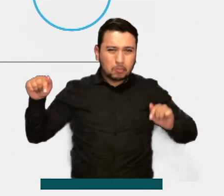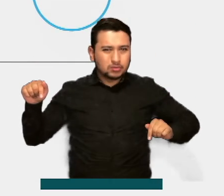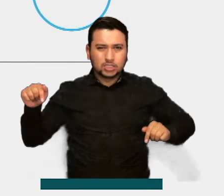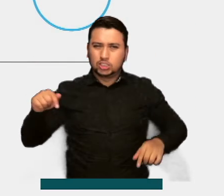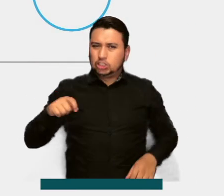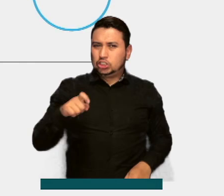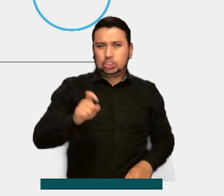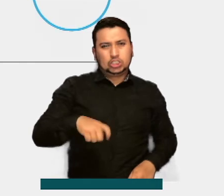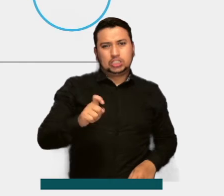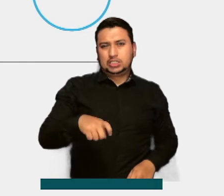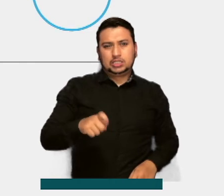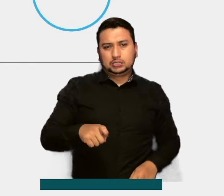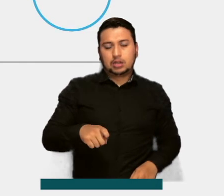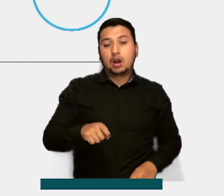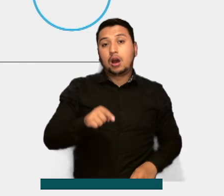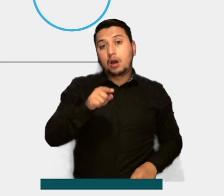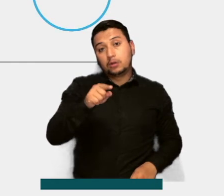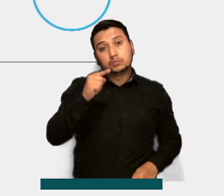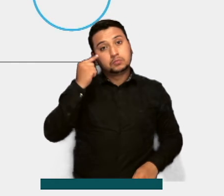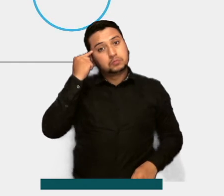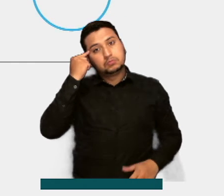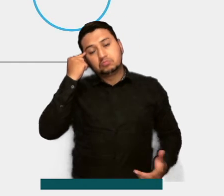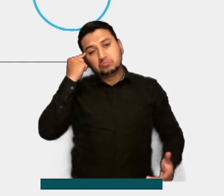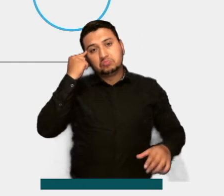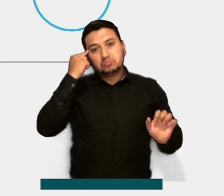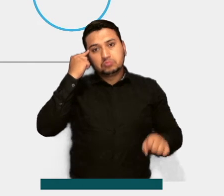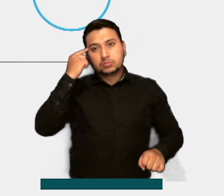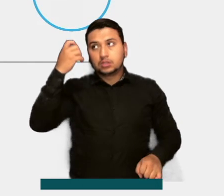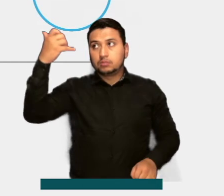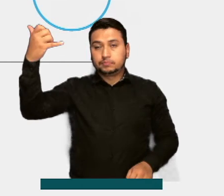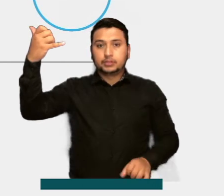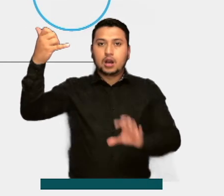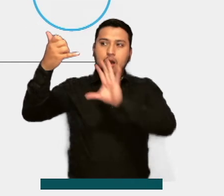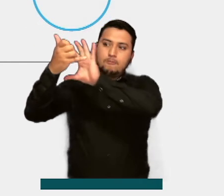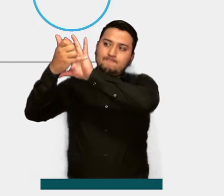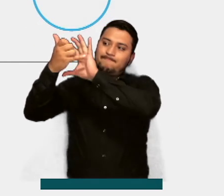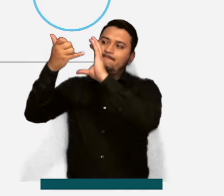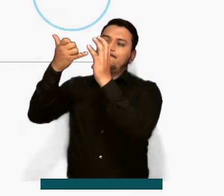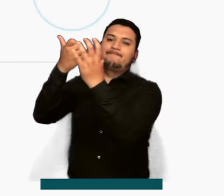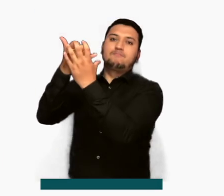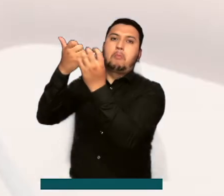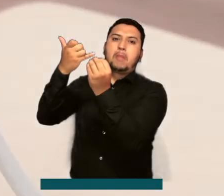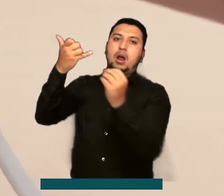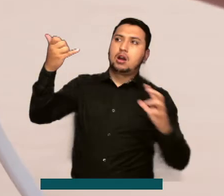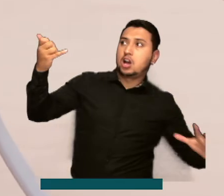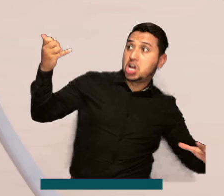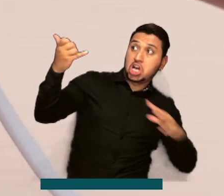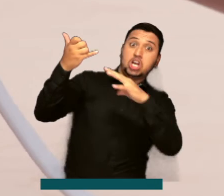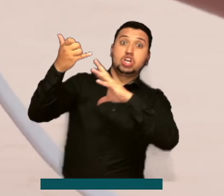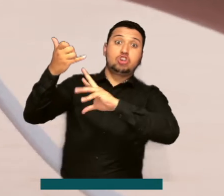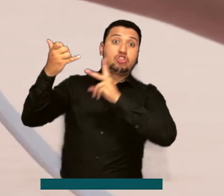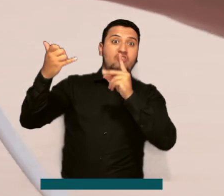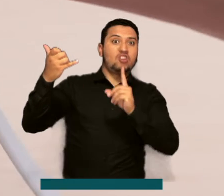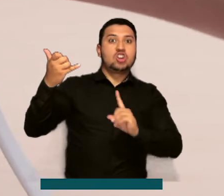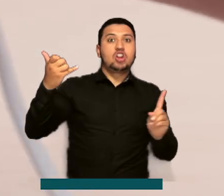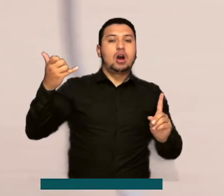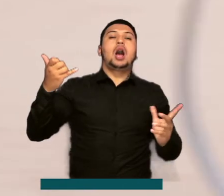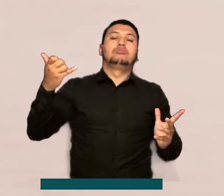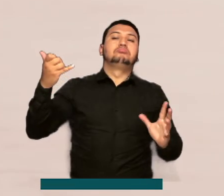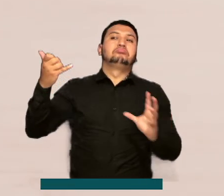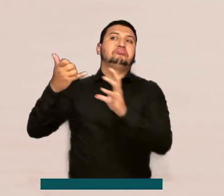puede resultar contradictorio, considere modelos con cubierta para bloquearlas físicamente cuando no estén en